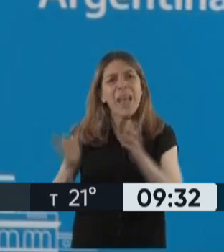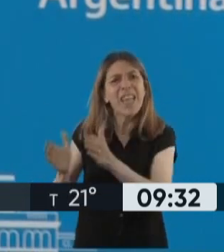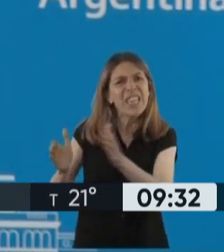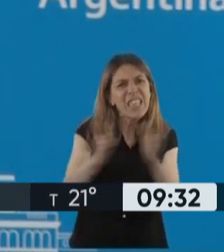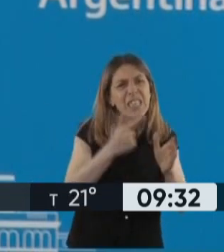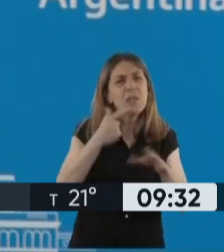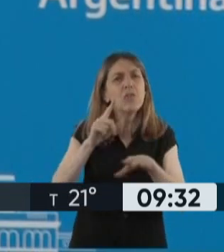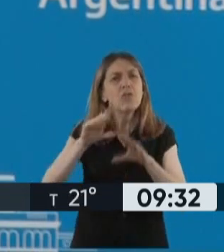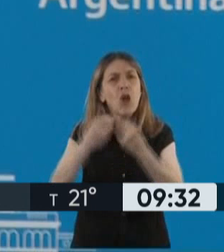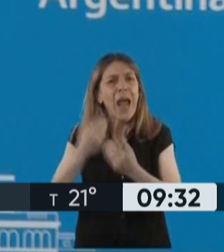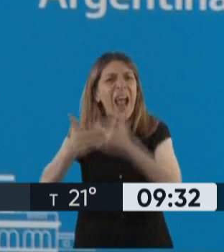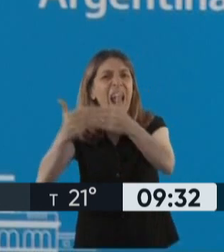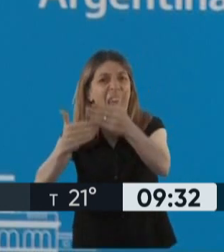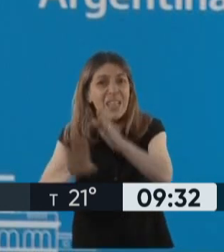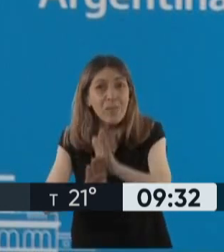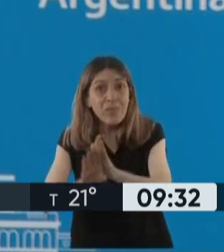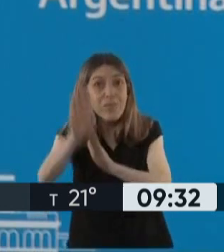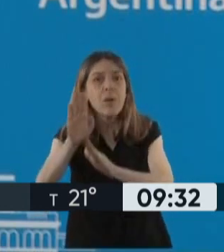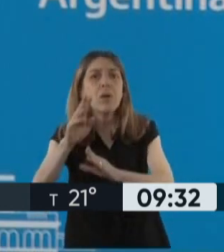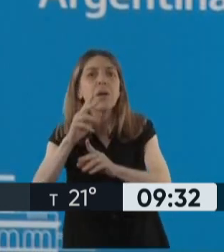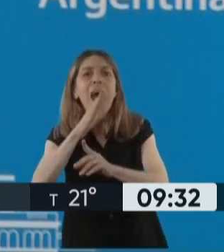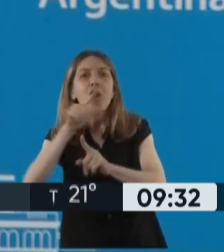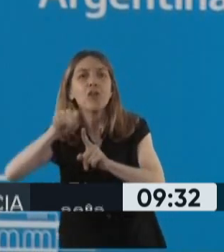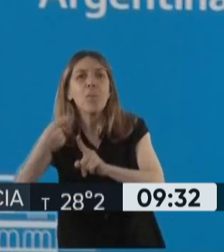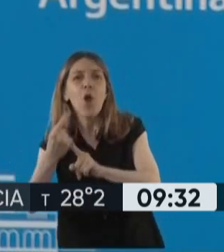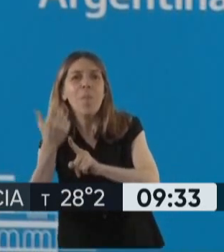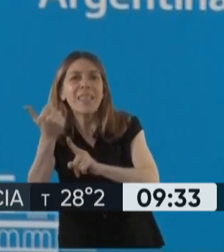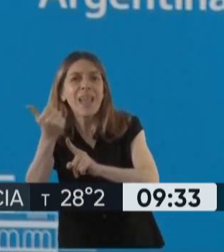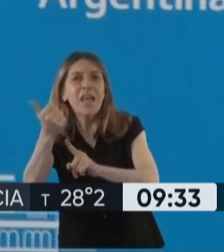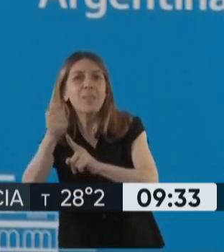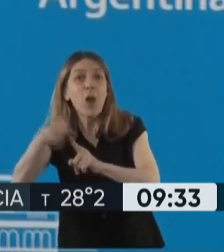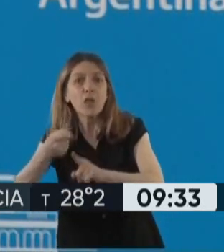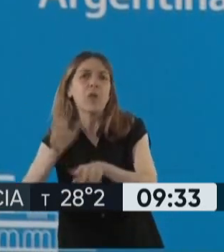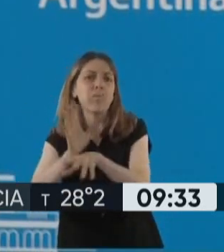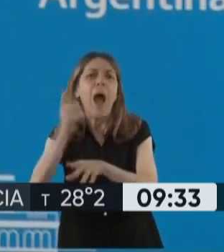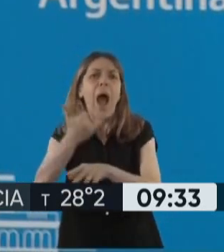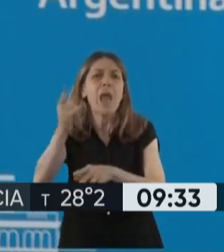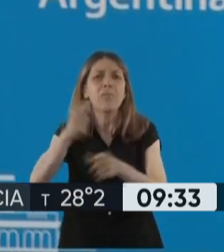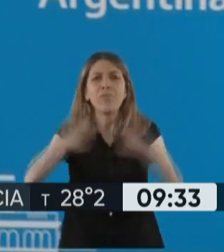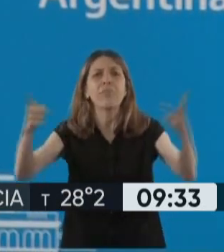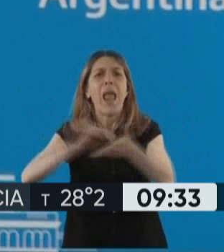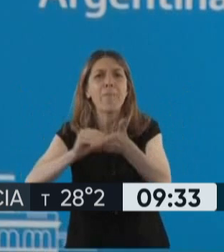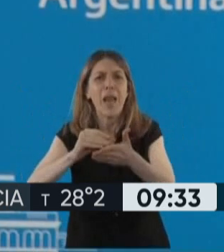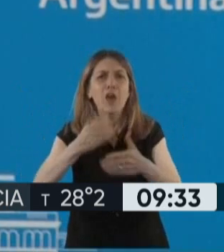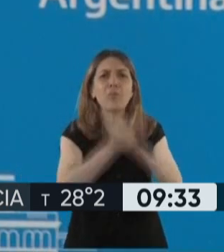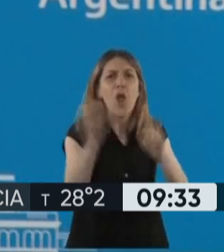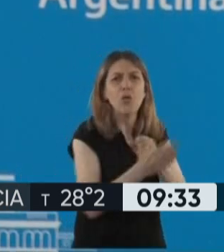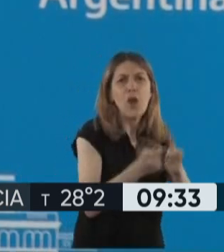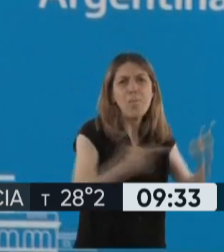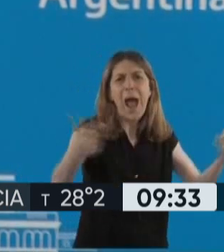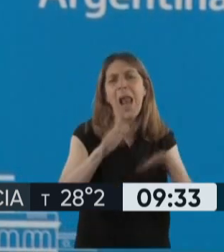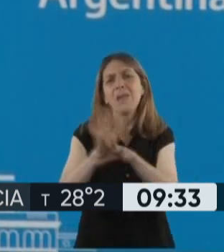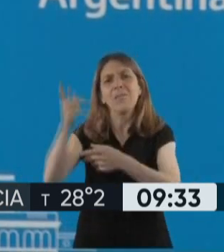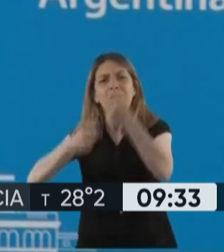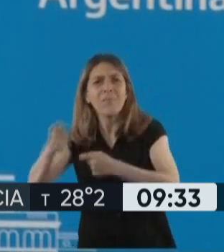del 14.6%, y esto significa que hay más trabajo, que hay más producción, que el crecimiento industrial está siendo muy fuerte. Lo que